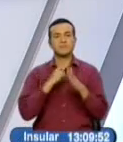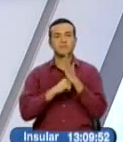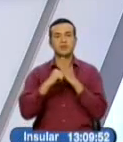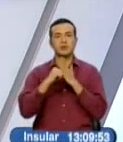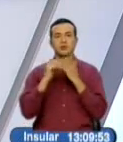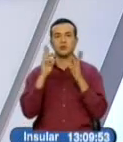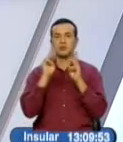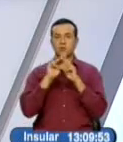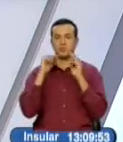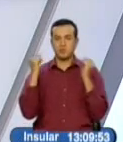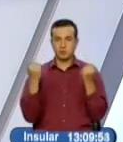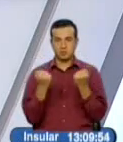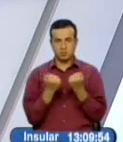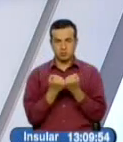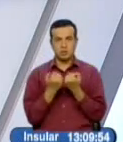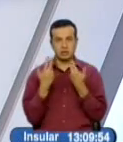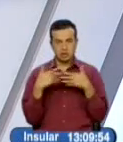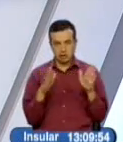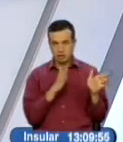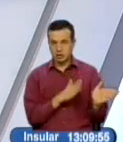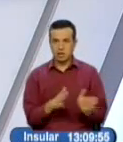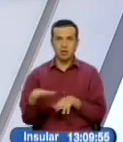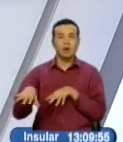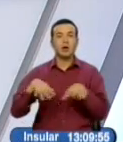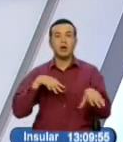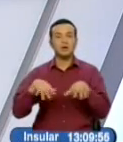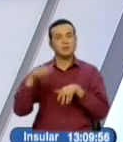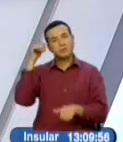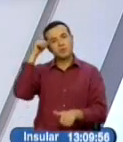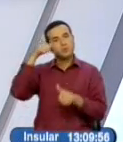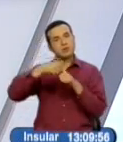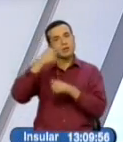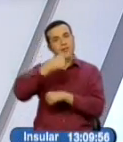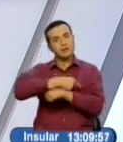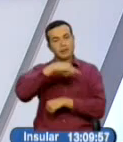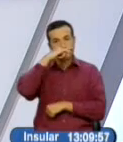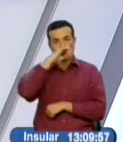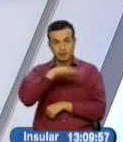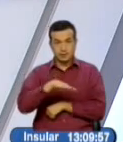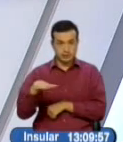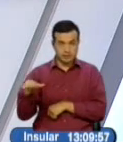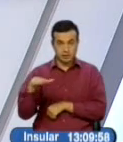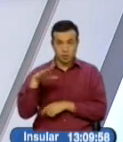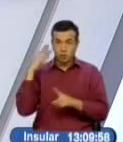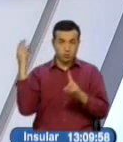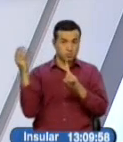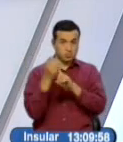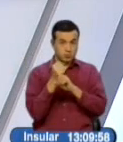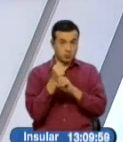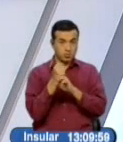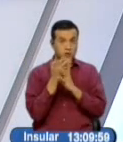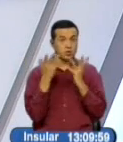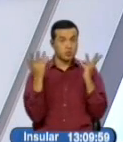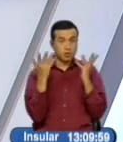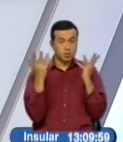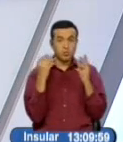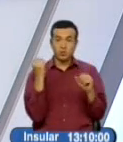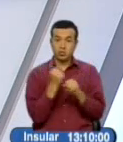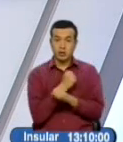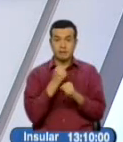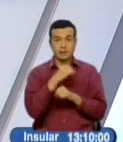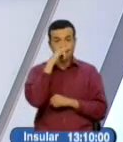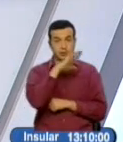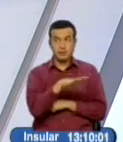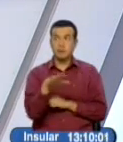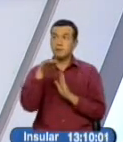de Inclusión Económica y Social realiza varias actividades para conmemorar el Día del Niño. Uno de los logros en su favor fue reducir el trabajo